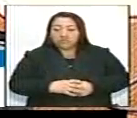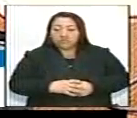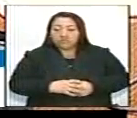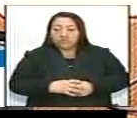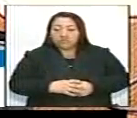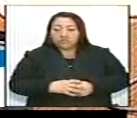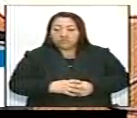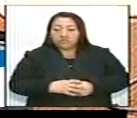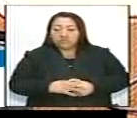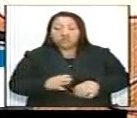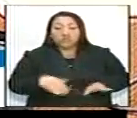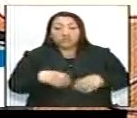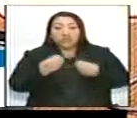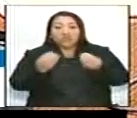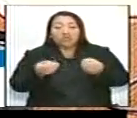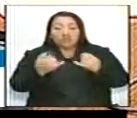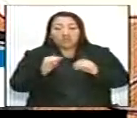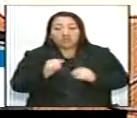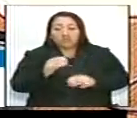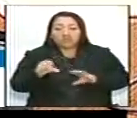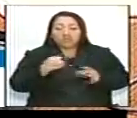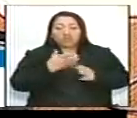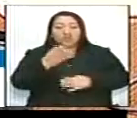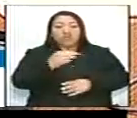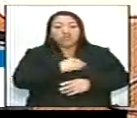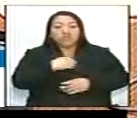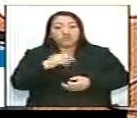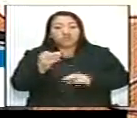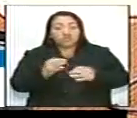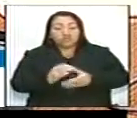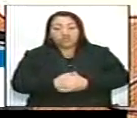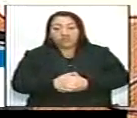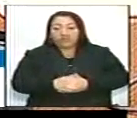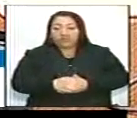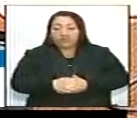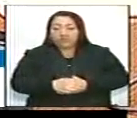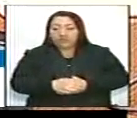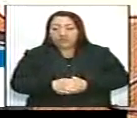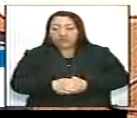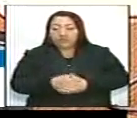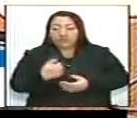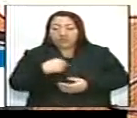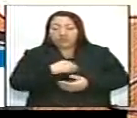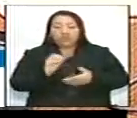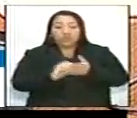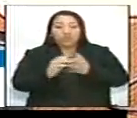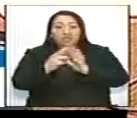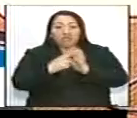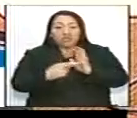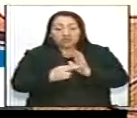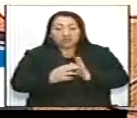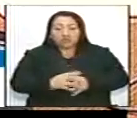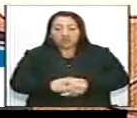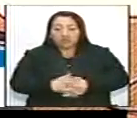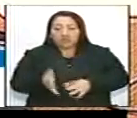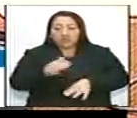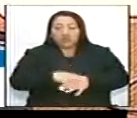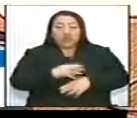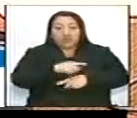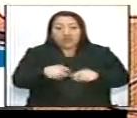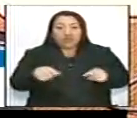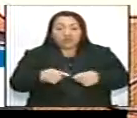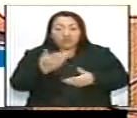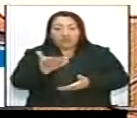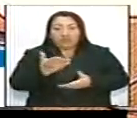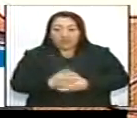estamos emitiendo un informe para hacer llegar al Ministerio de Economía, en el cual estamos planteando nuestra resolución acerca